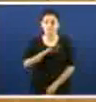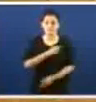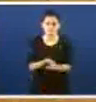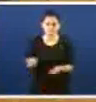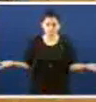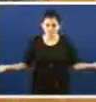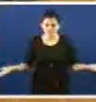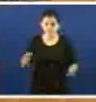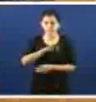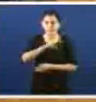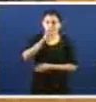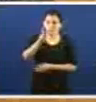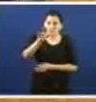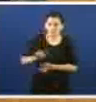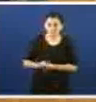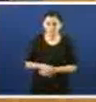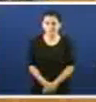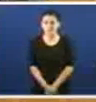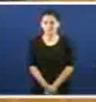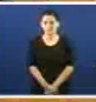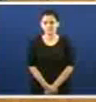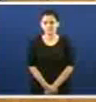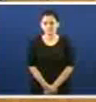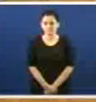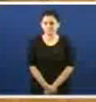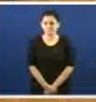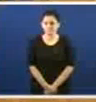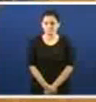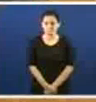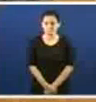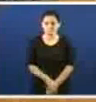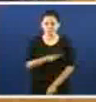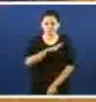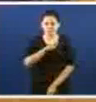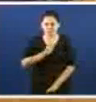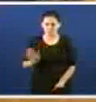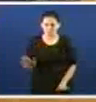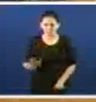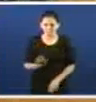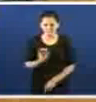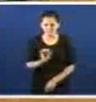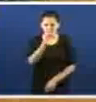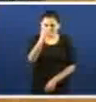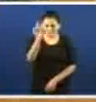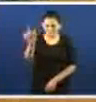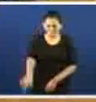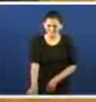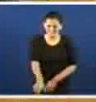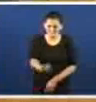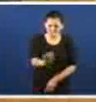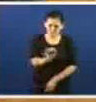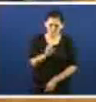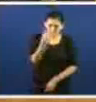señorías, señor Puy, moi cordialmente, o primeiro, a primeira persoa que non cree